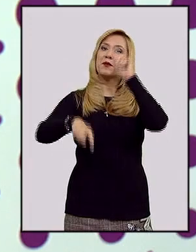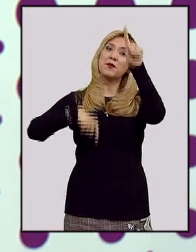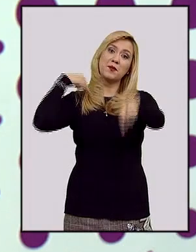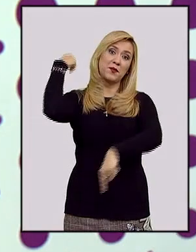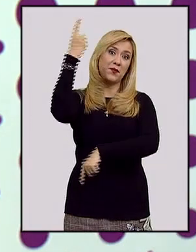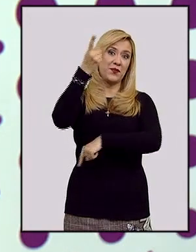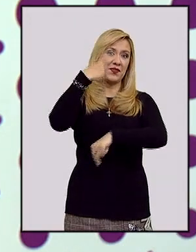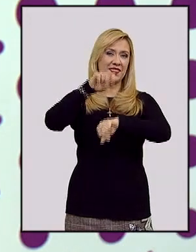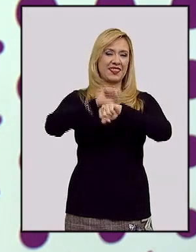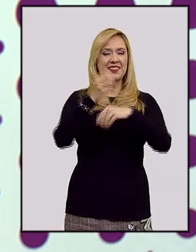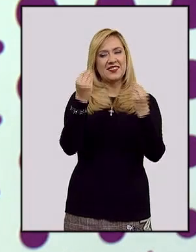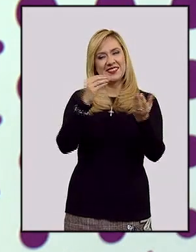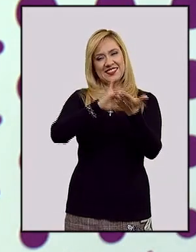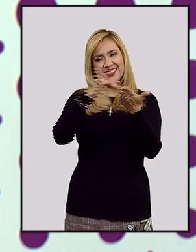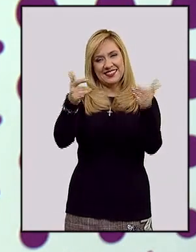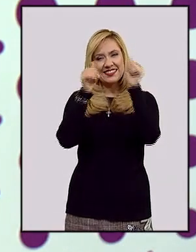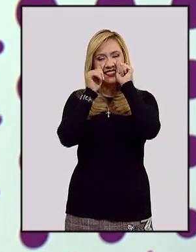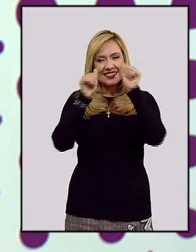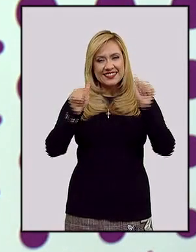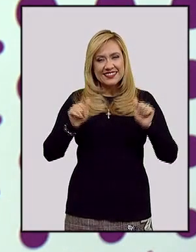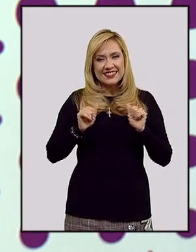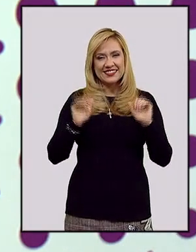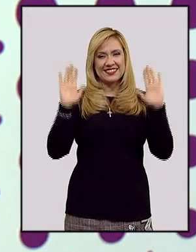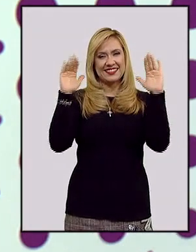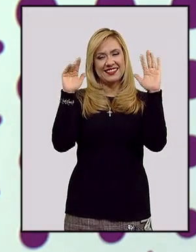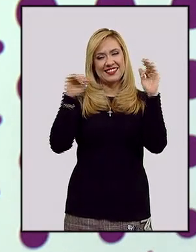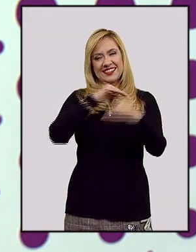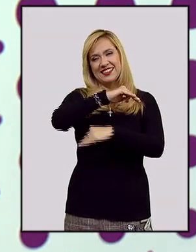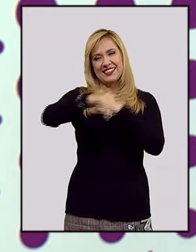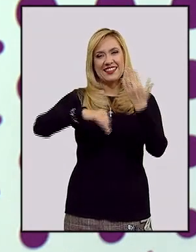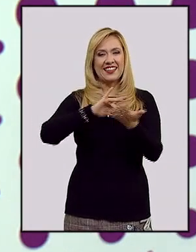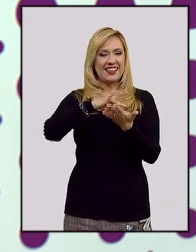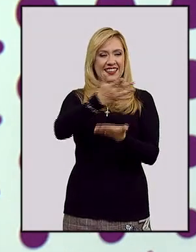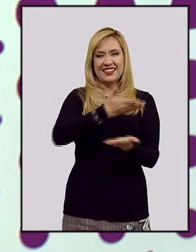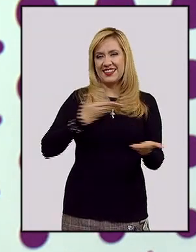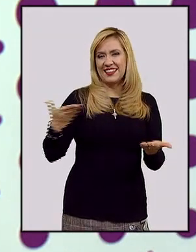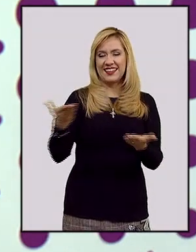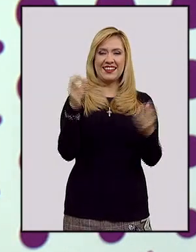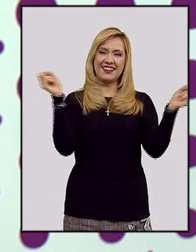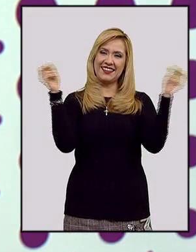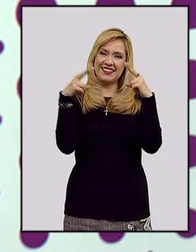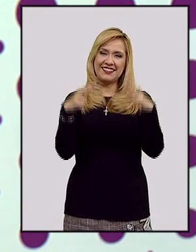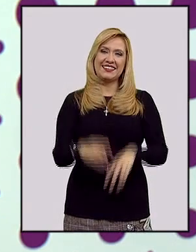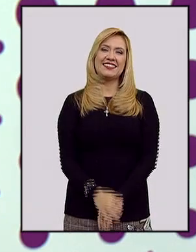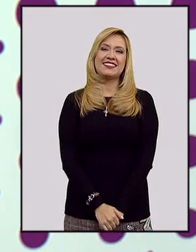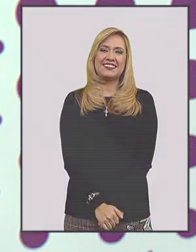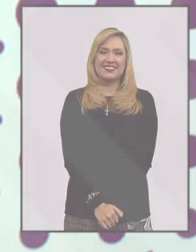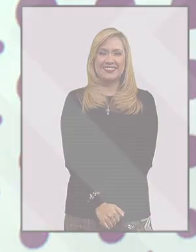próxima. Gracias por acompañarnos y gracias al equipo que hace esto posible. Hasta la próxima.